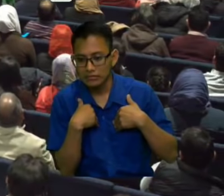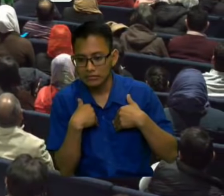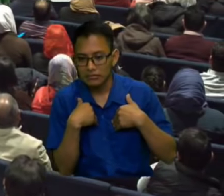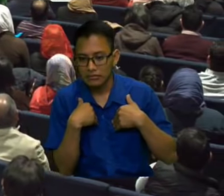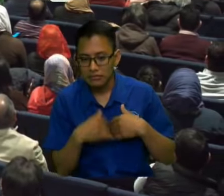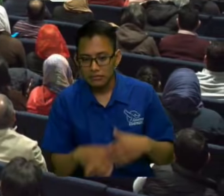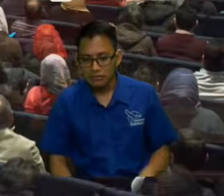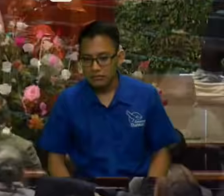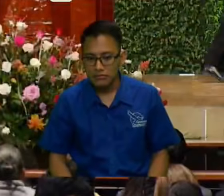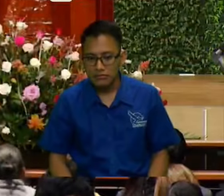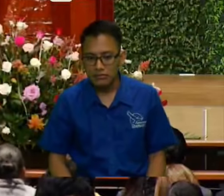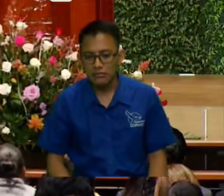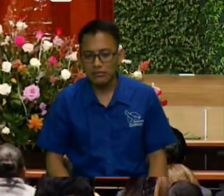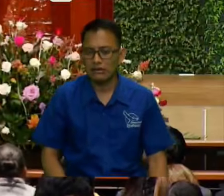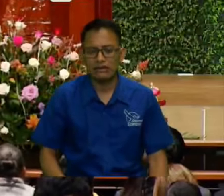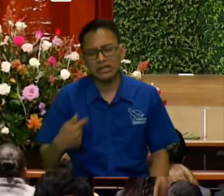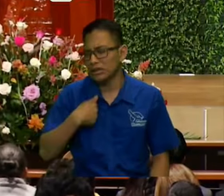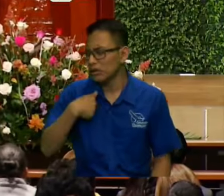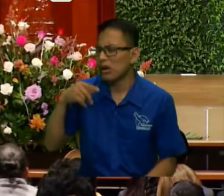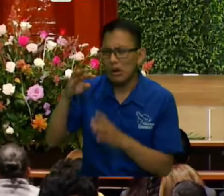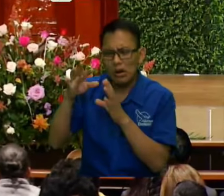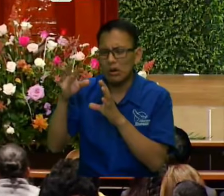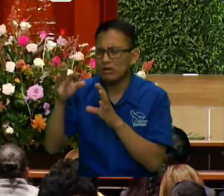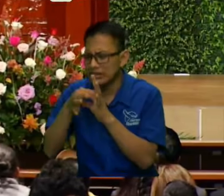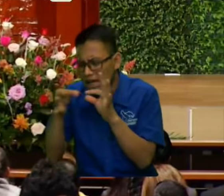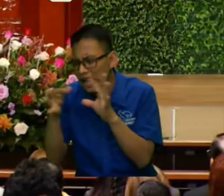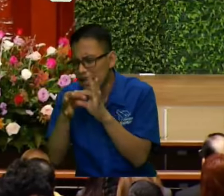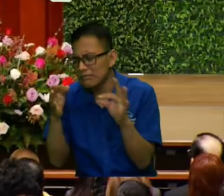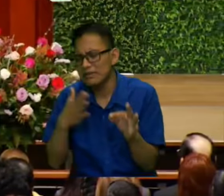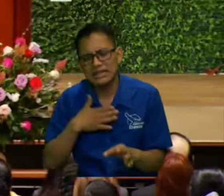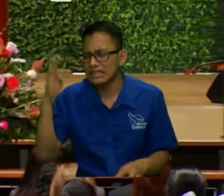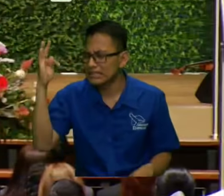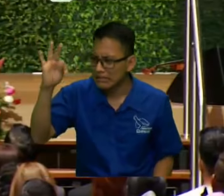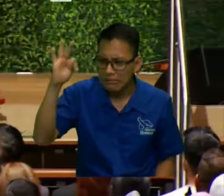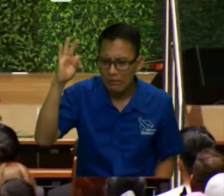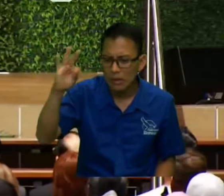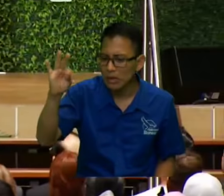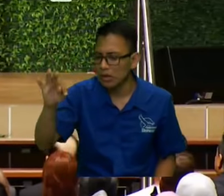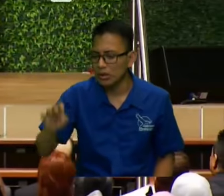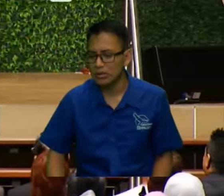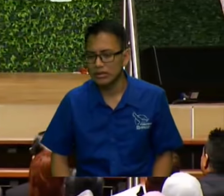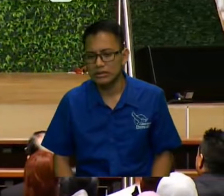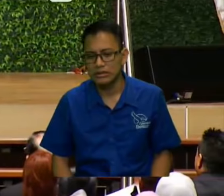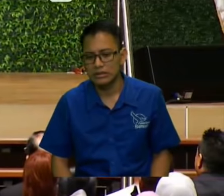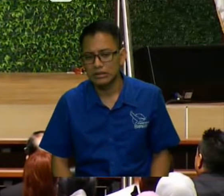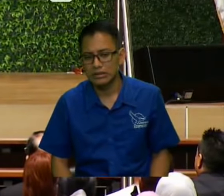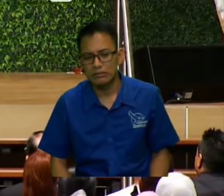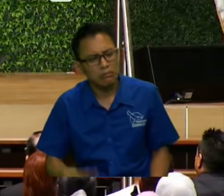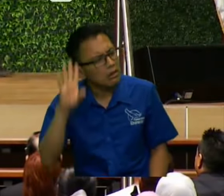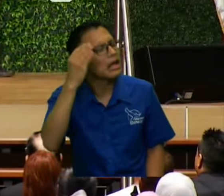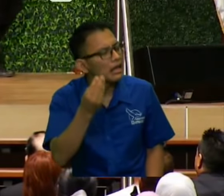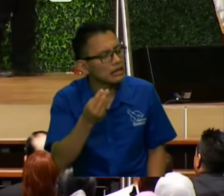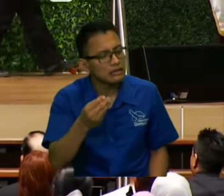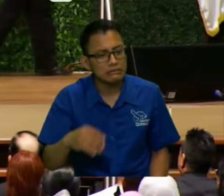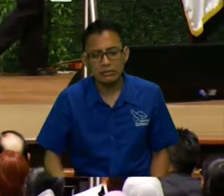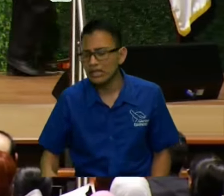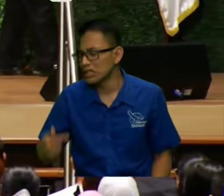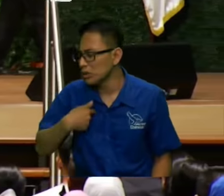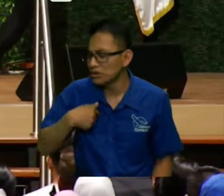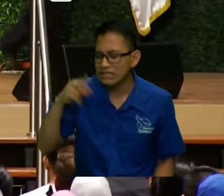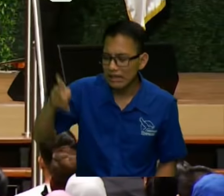gente. Ya no quiero, me dijo. ¿Por qué? Le dije: porque los hermanos se burlan de mí, me dijo. ¿Y los hermanos